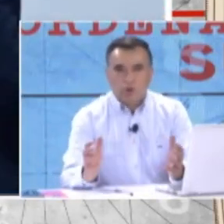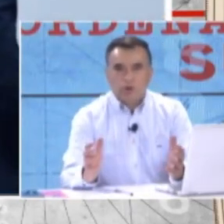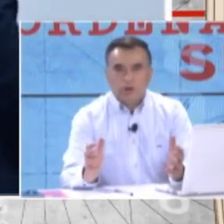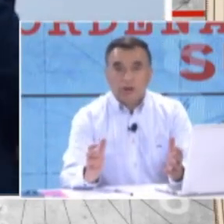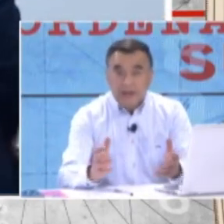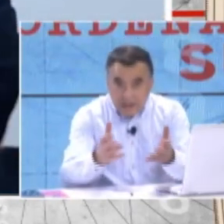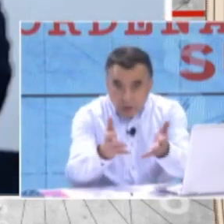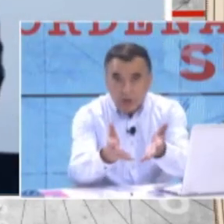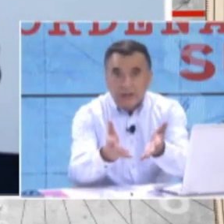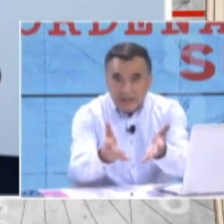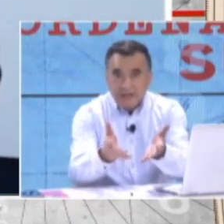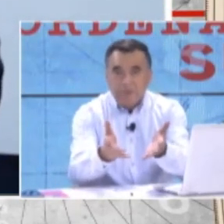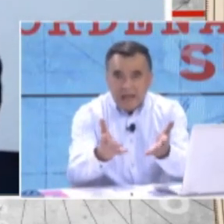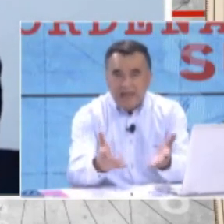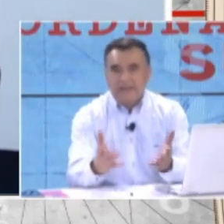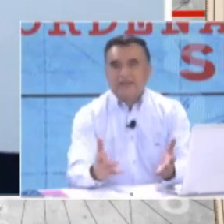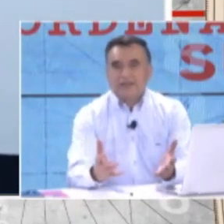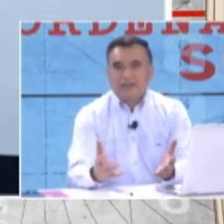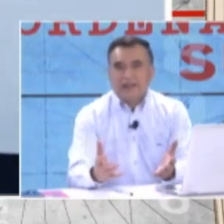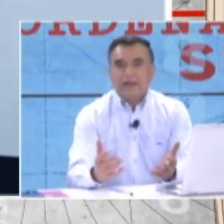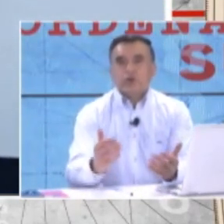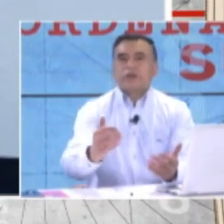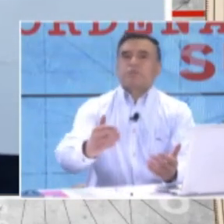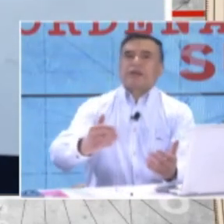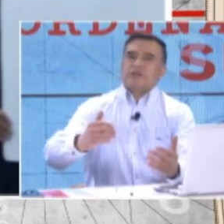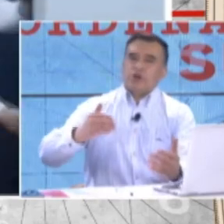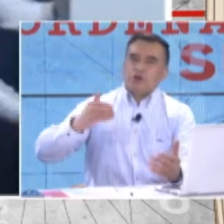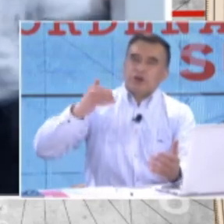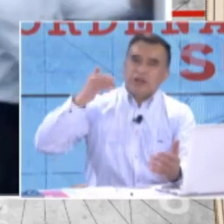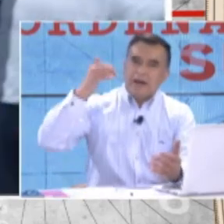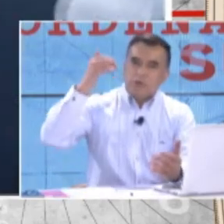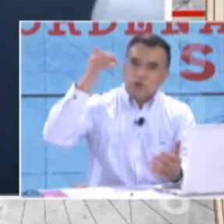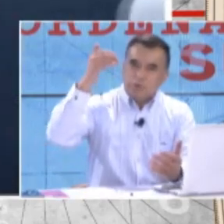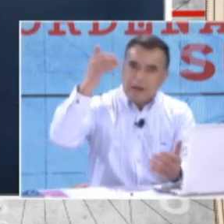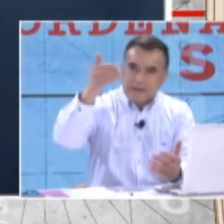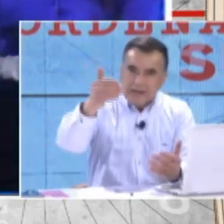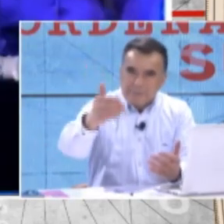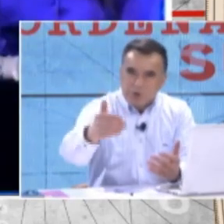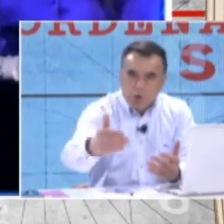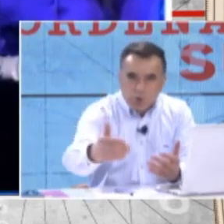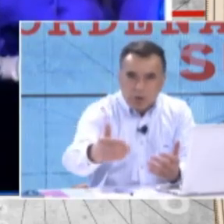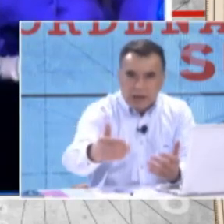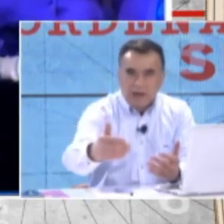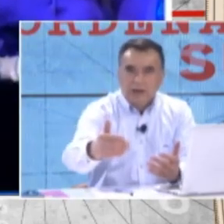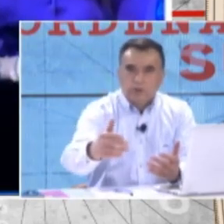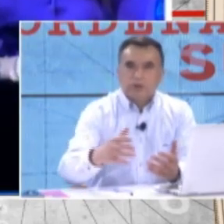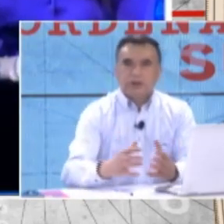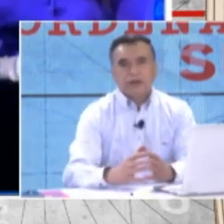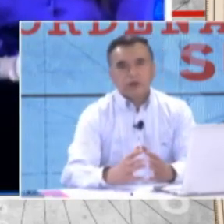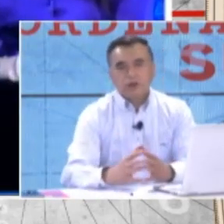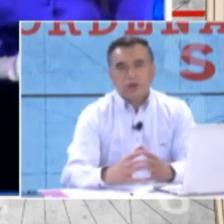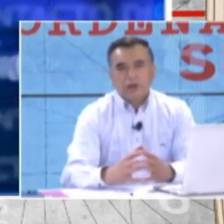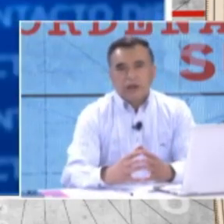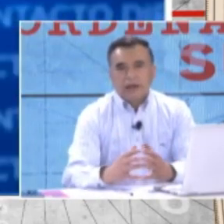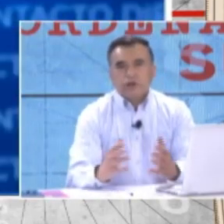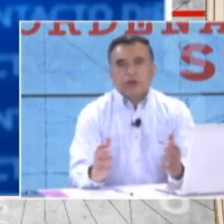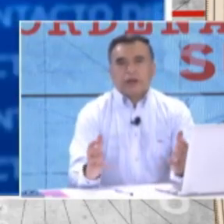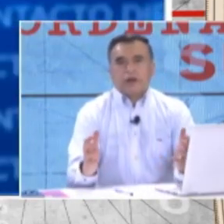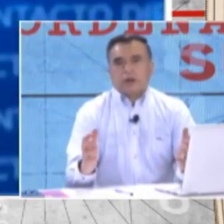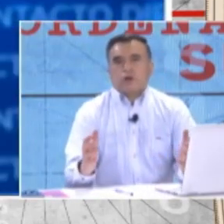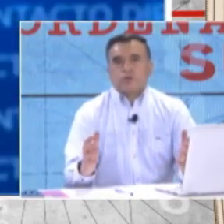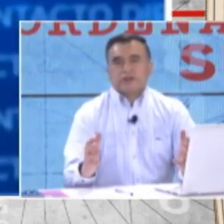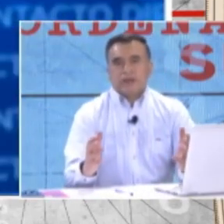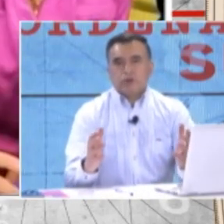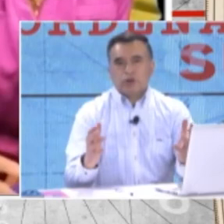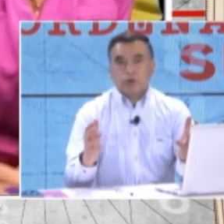todo. Y esto es lo que dice Milei, en su expresión, diríamos, más absurda, ¿no es cierto? El hecho de